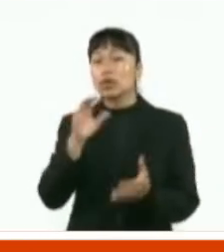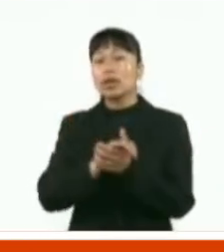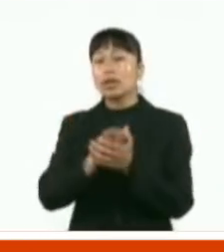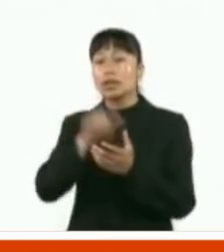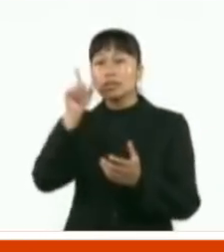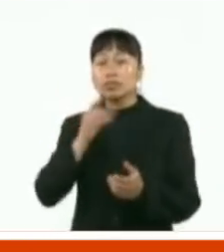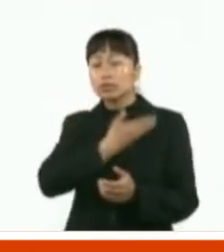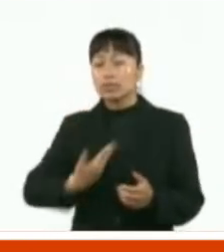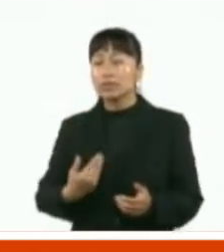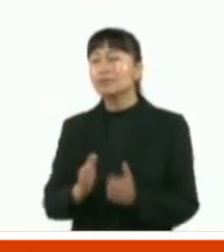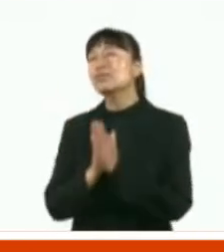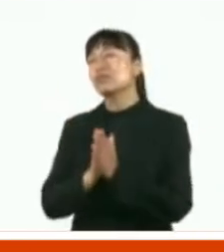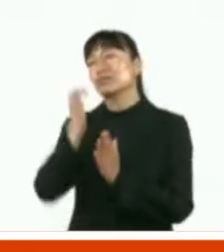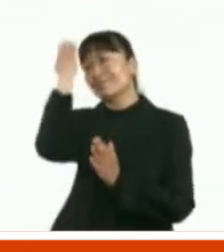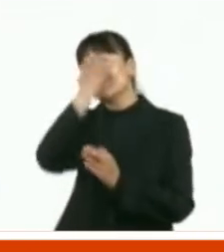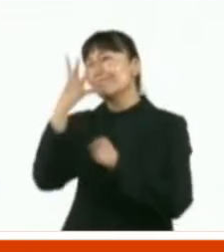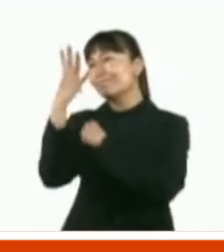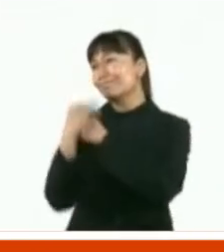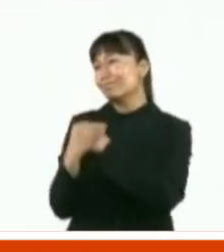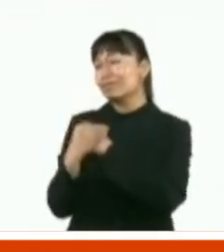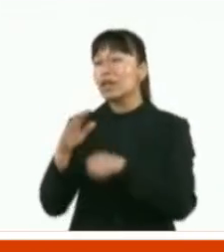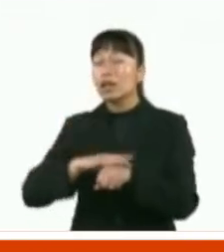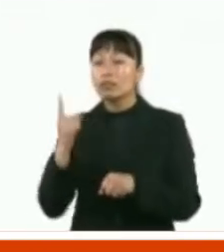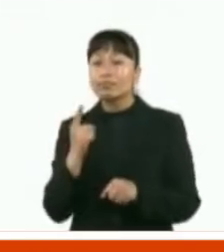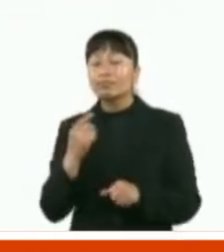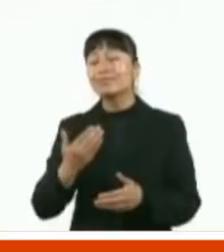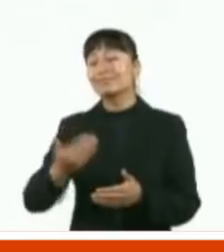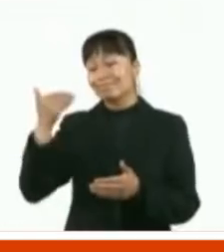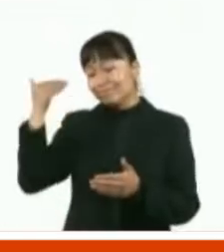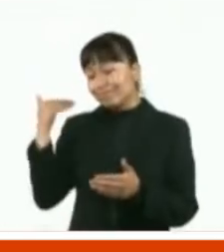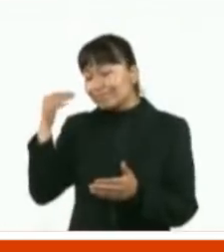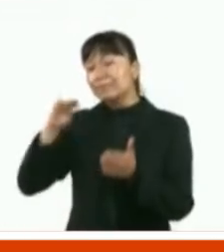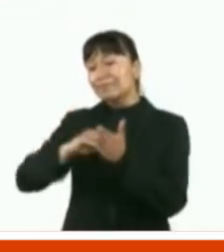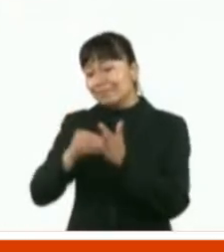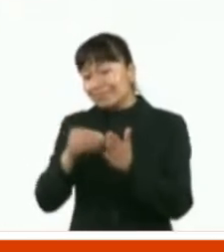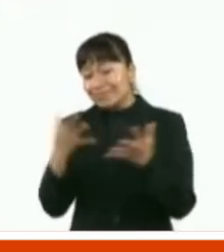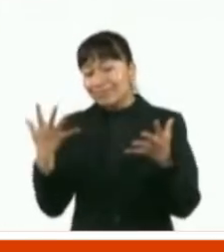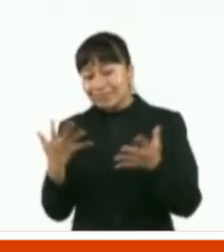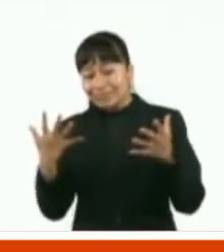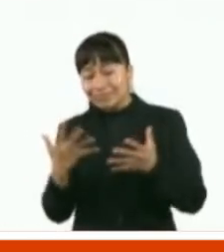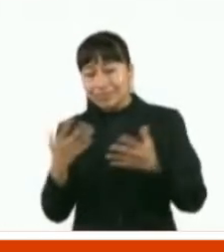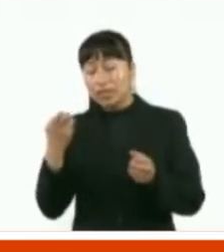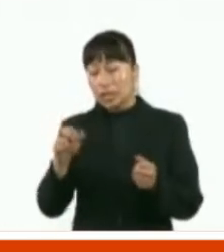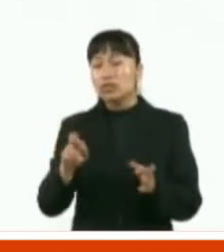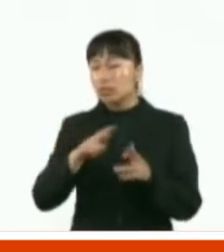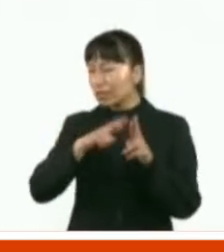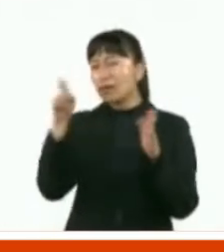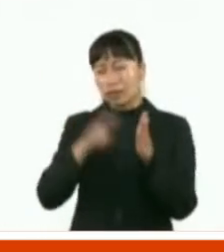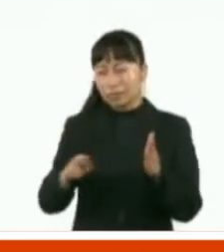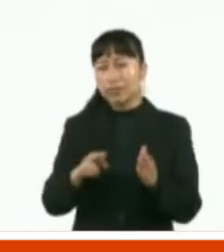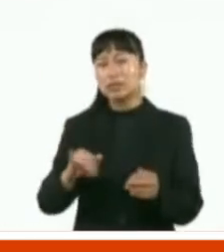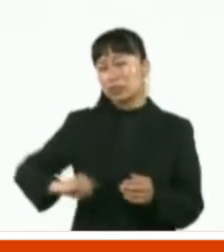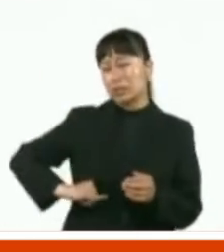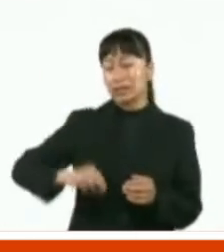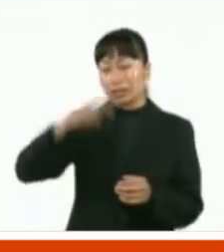suplicar que su examen se llevara a cabo. Porque todas las veces previas que intentó hacerlo, y esto está narrado en una revista muy interesante que se llama La